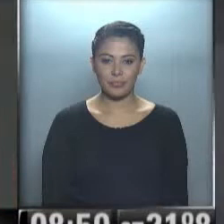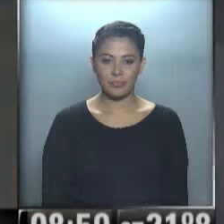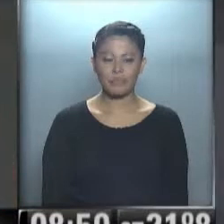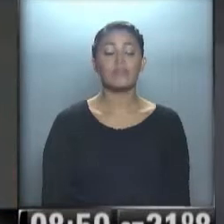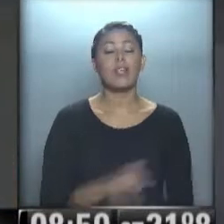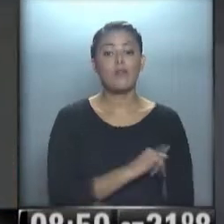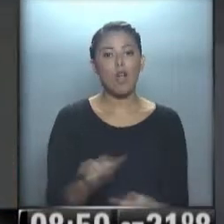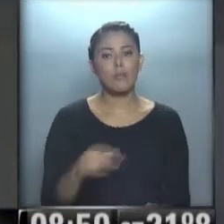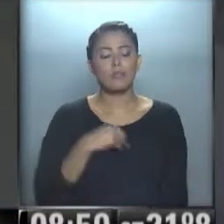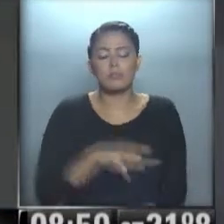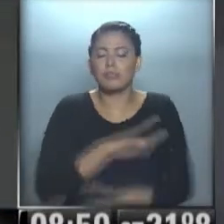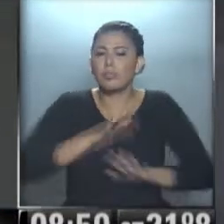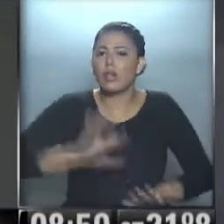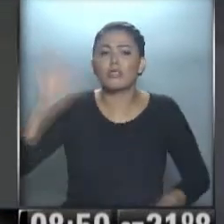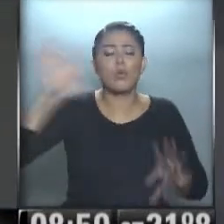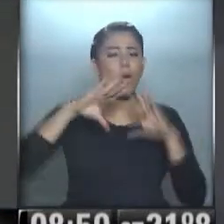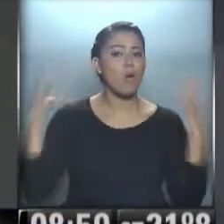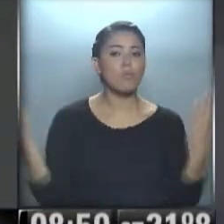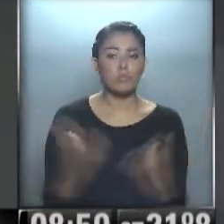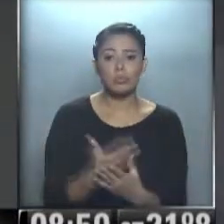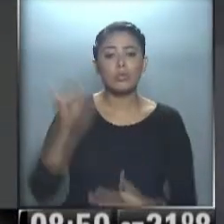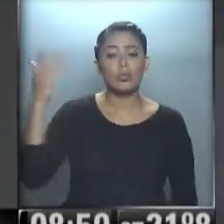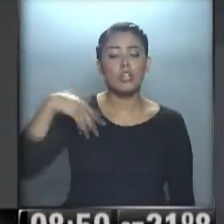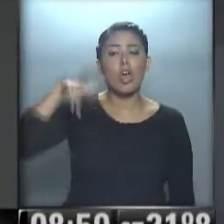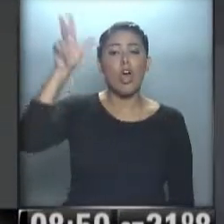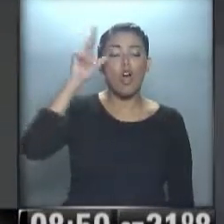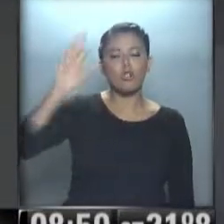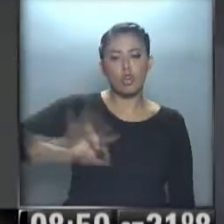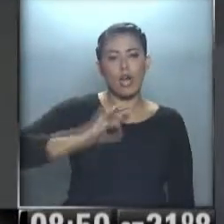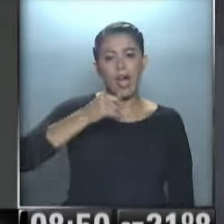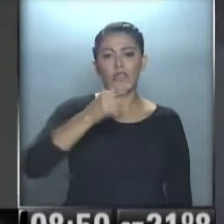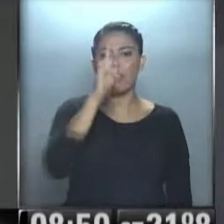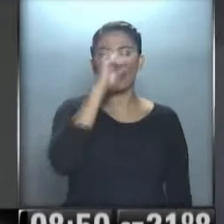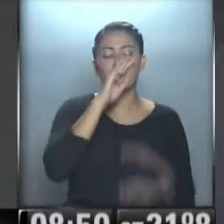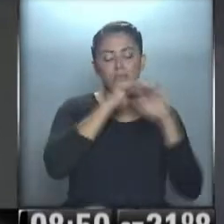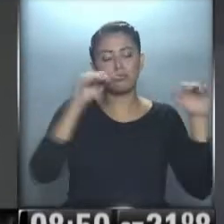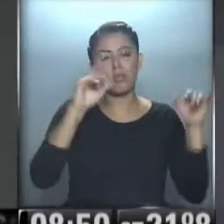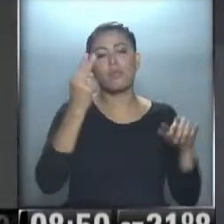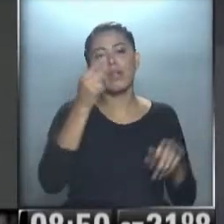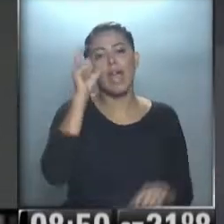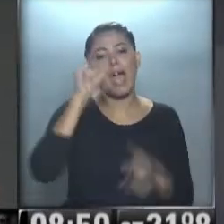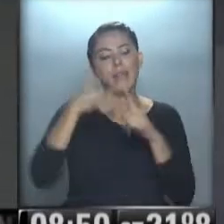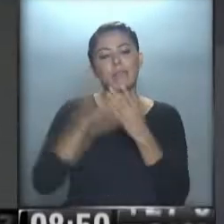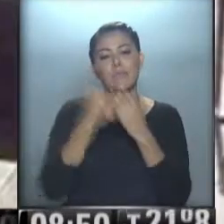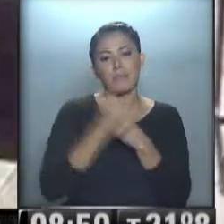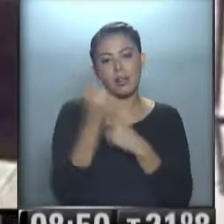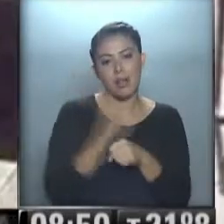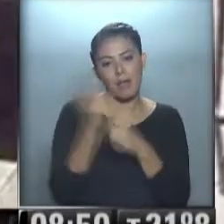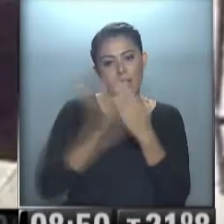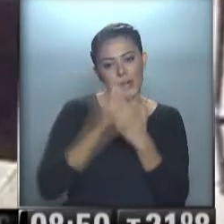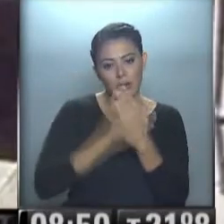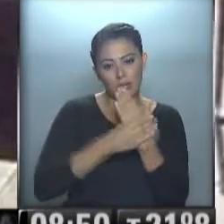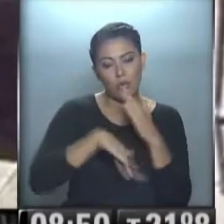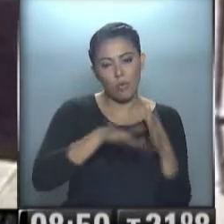la noticia conmovió a la comunidad internacional después de haber permanecido ocho años en coma murió el ex primer ministro de israel ariel sharon